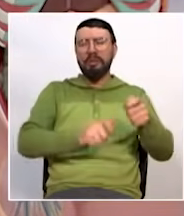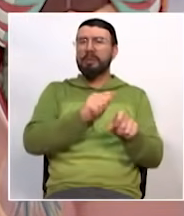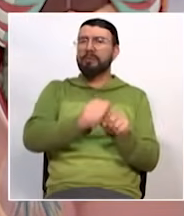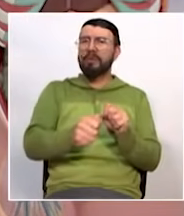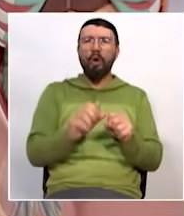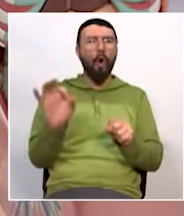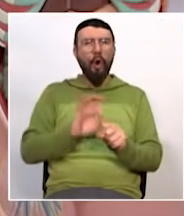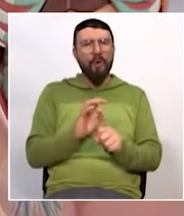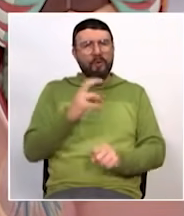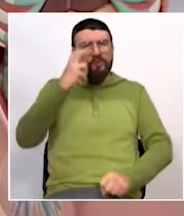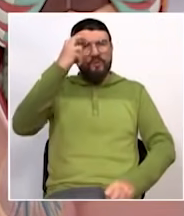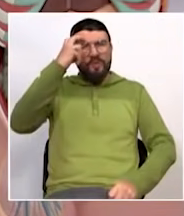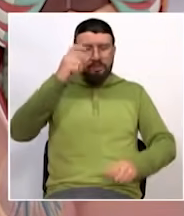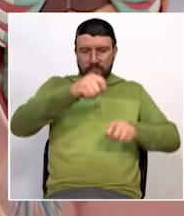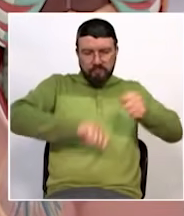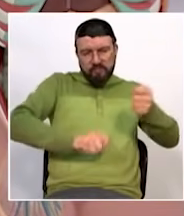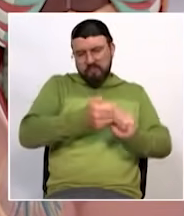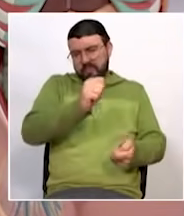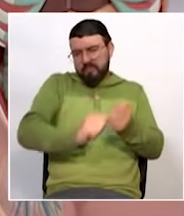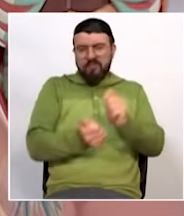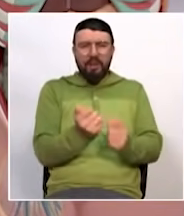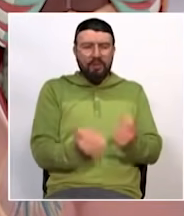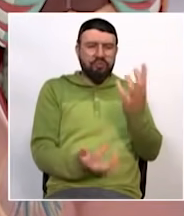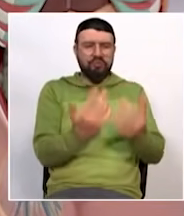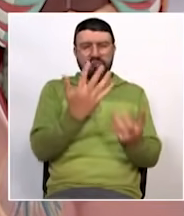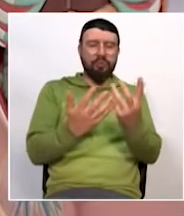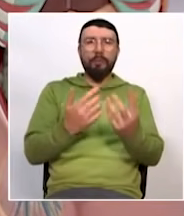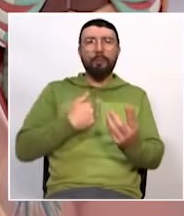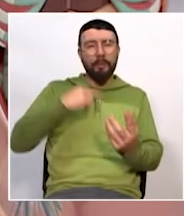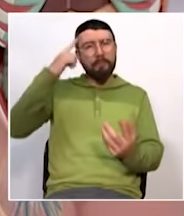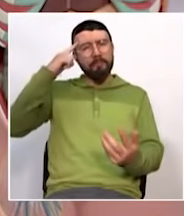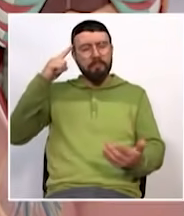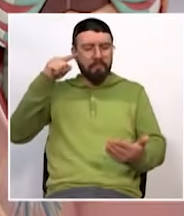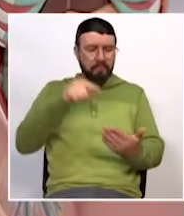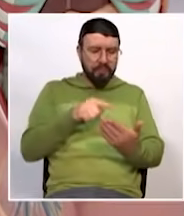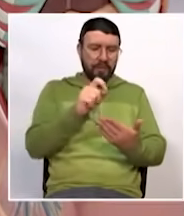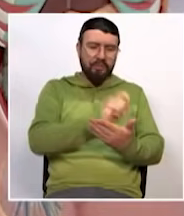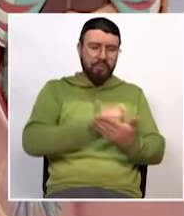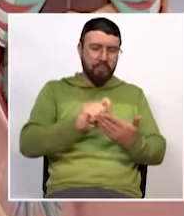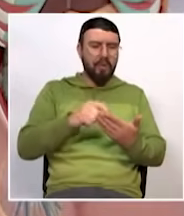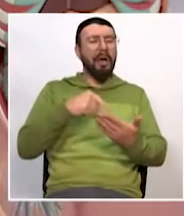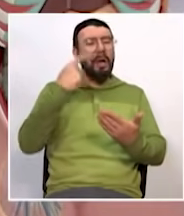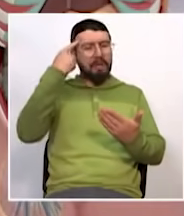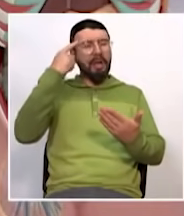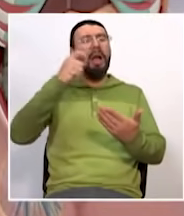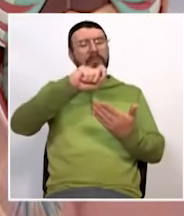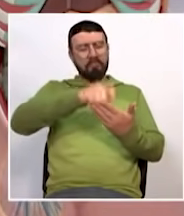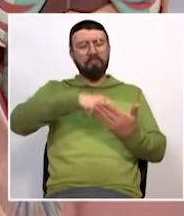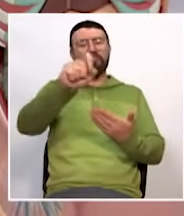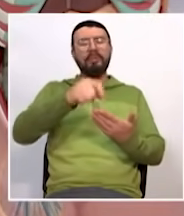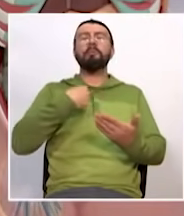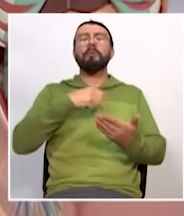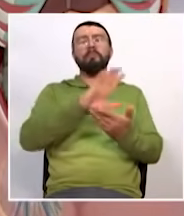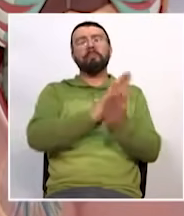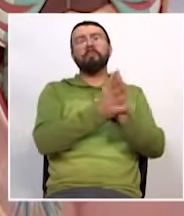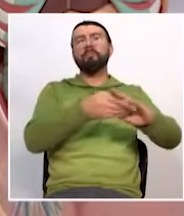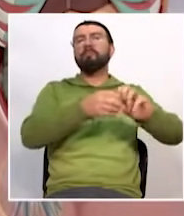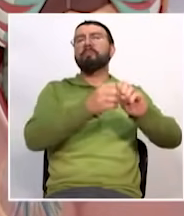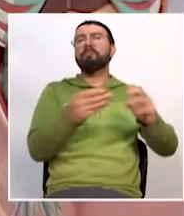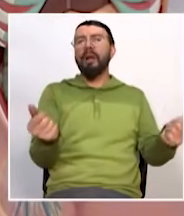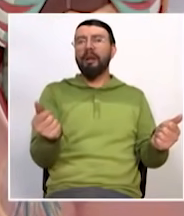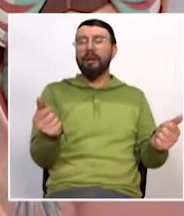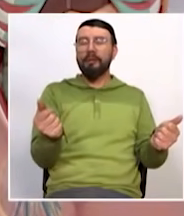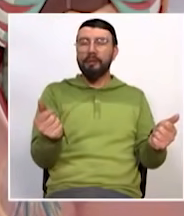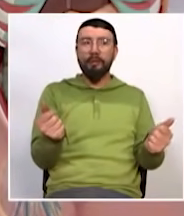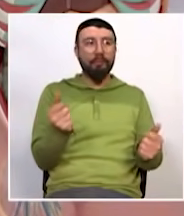rabia y que melo que lo que tenía aquí lo puse aquí afuera lo aprobé lo destruye y me decís eso es